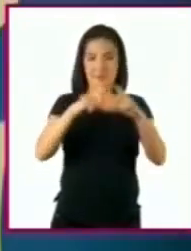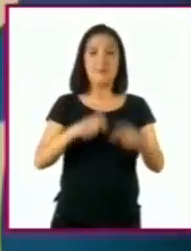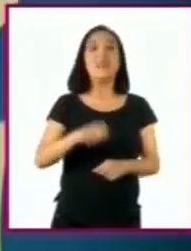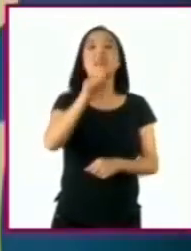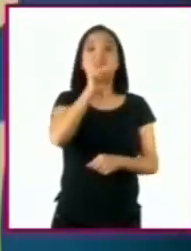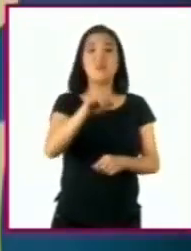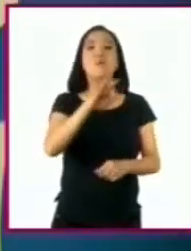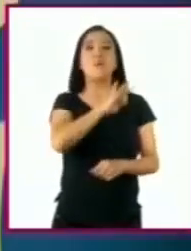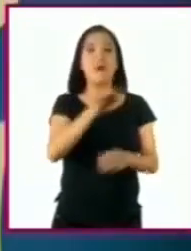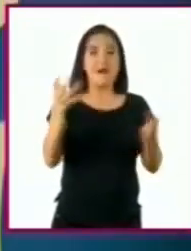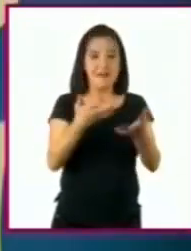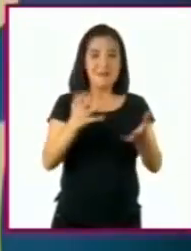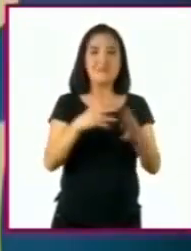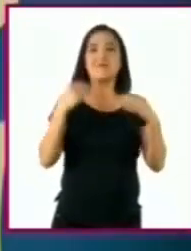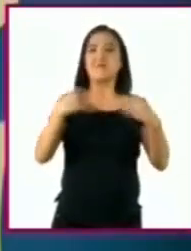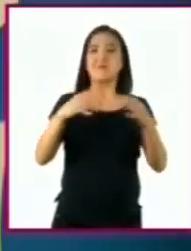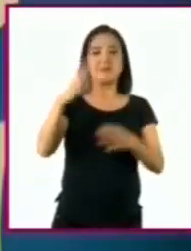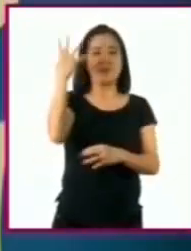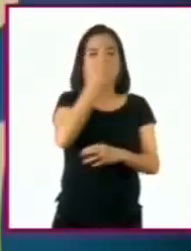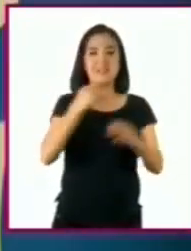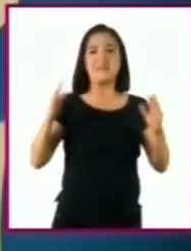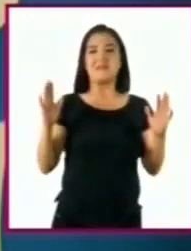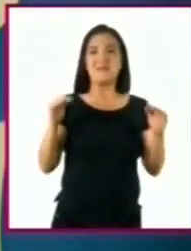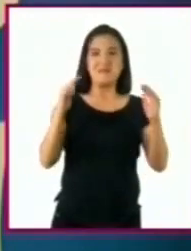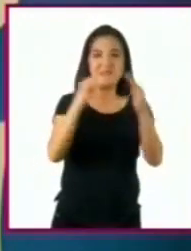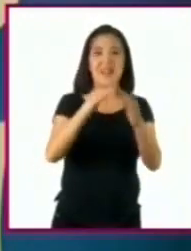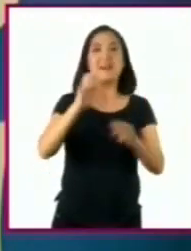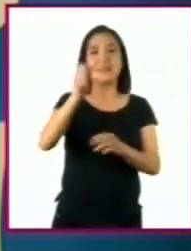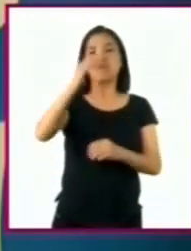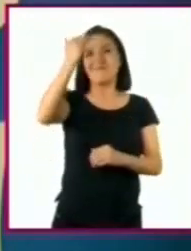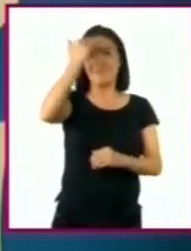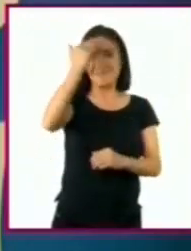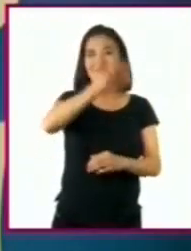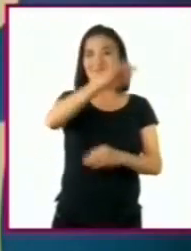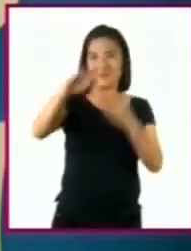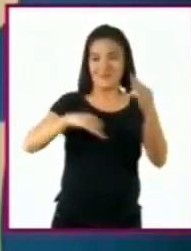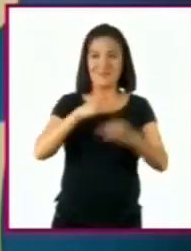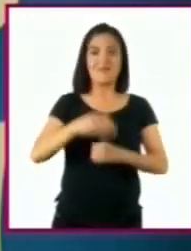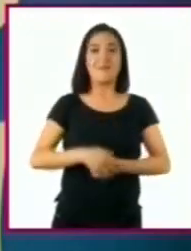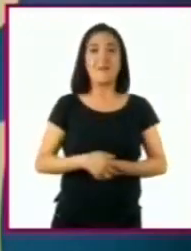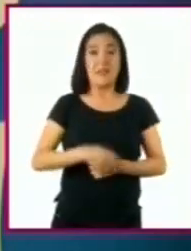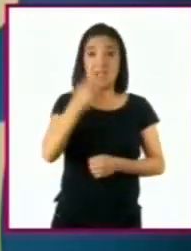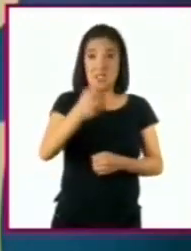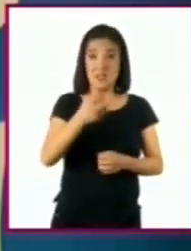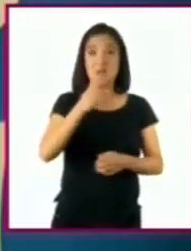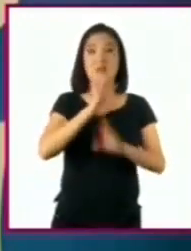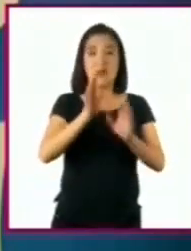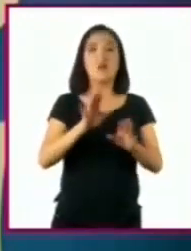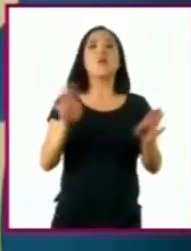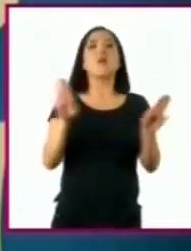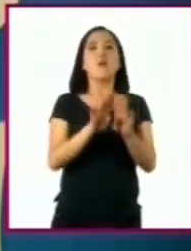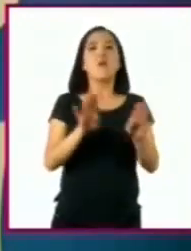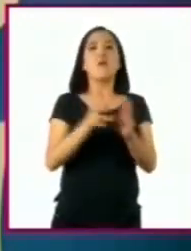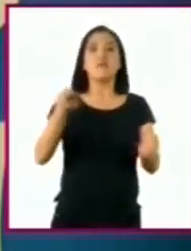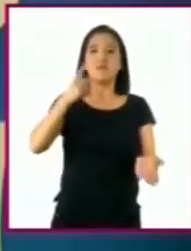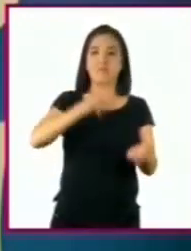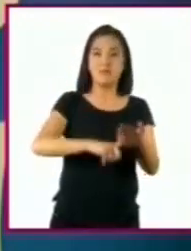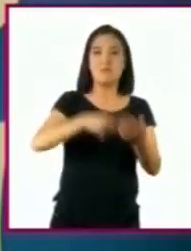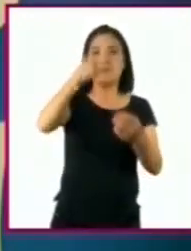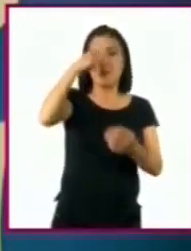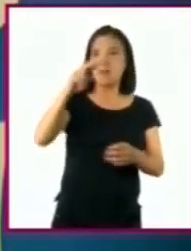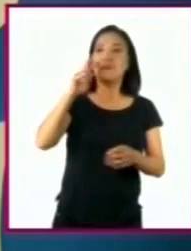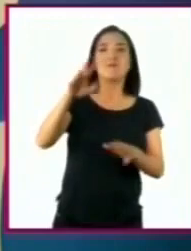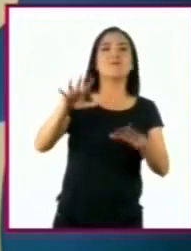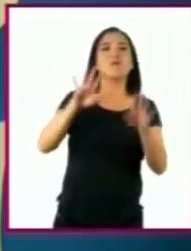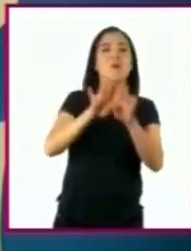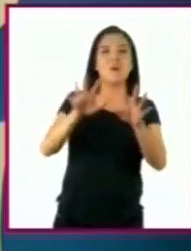construir magníficas edificaciones, como las ya conocidas pirámides. Todo esto contribuyendo notablemente